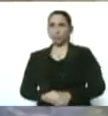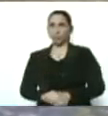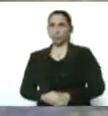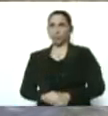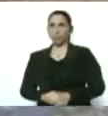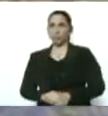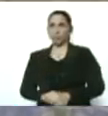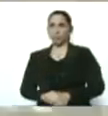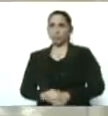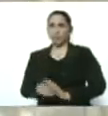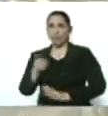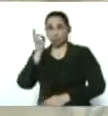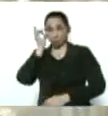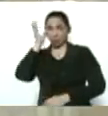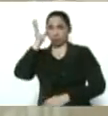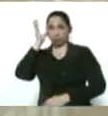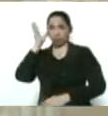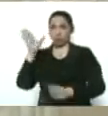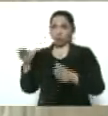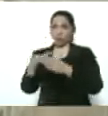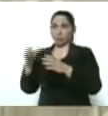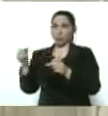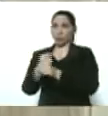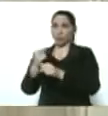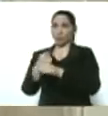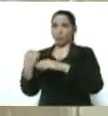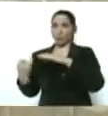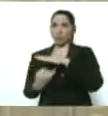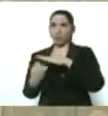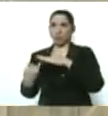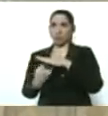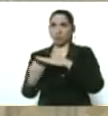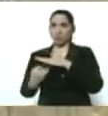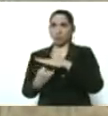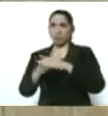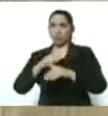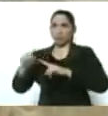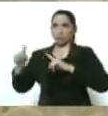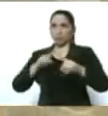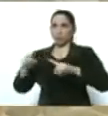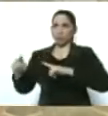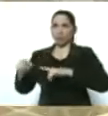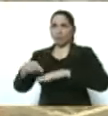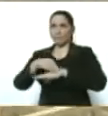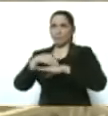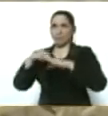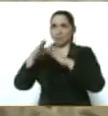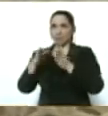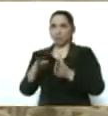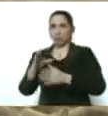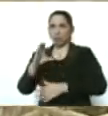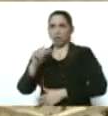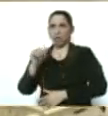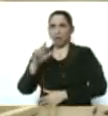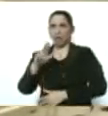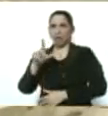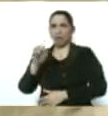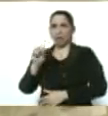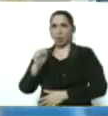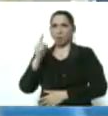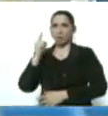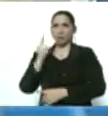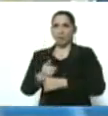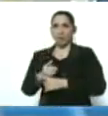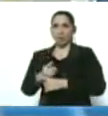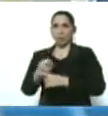Eso ha sido una iniciativa del equipo de trabajo del instituto, por una instrucción también del ministro Carlos Alvarado. Bueno, tenemos que independizarnos, no